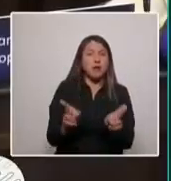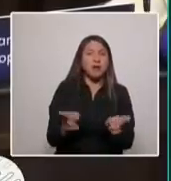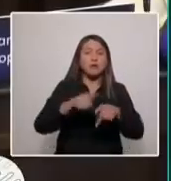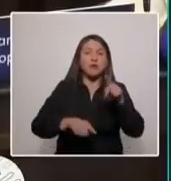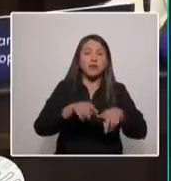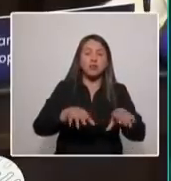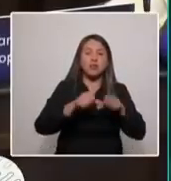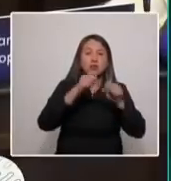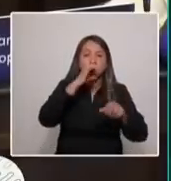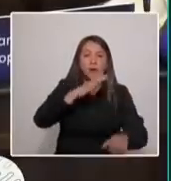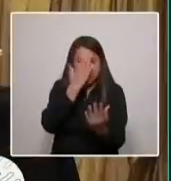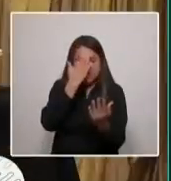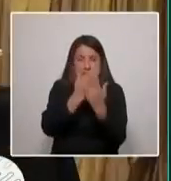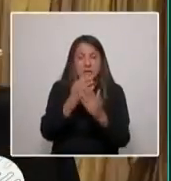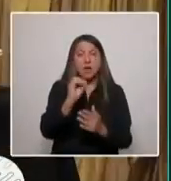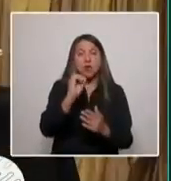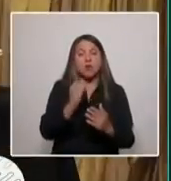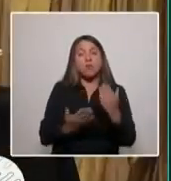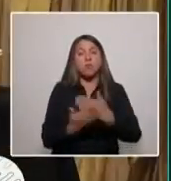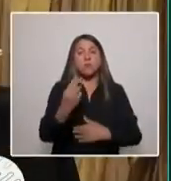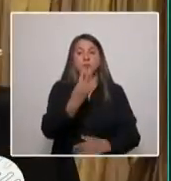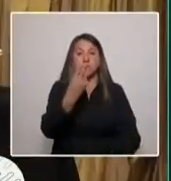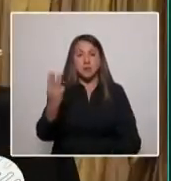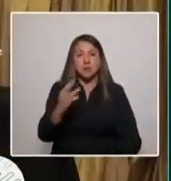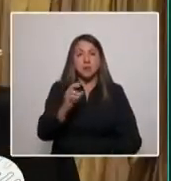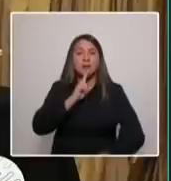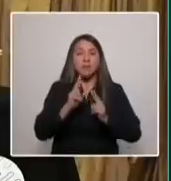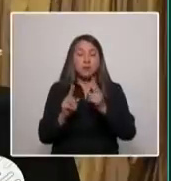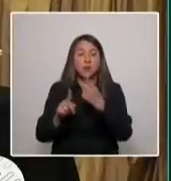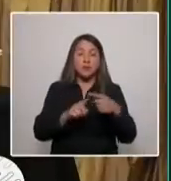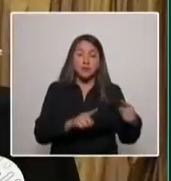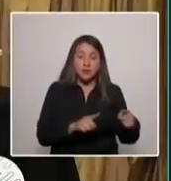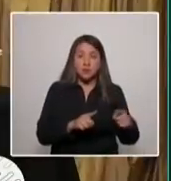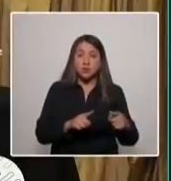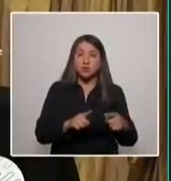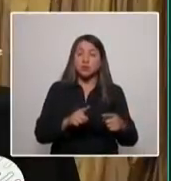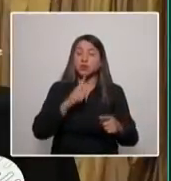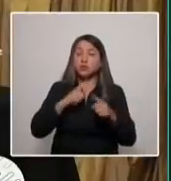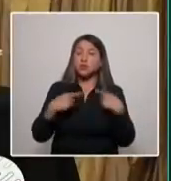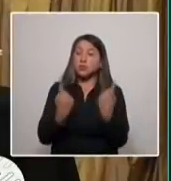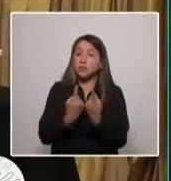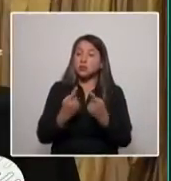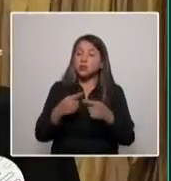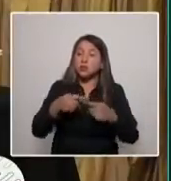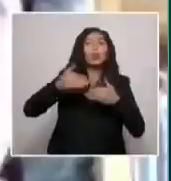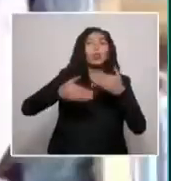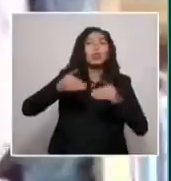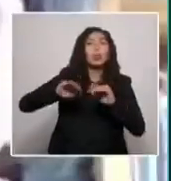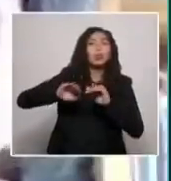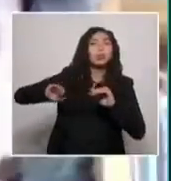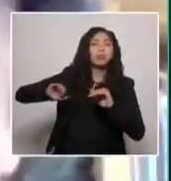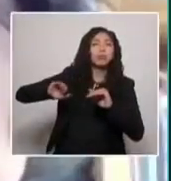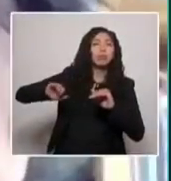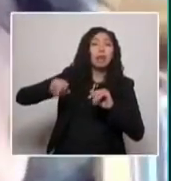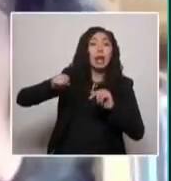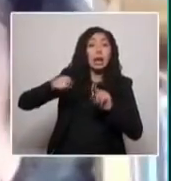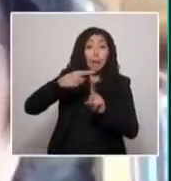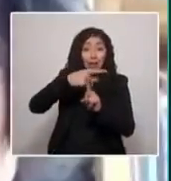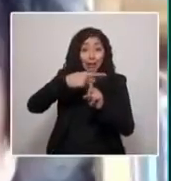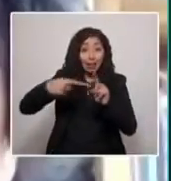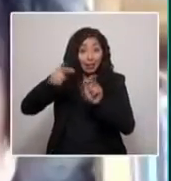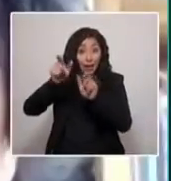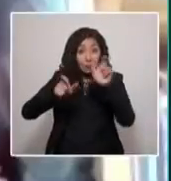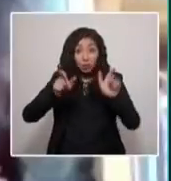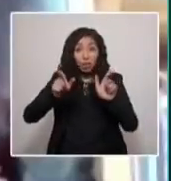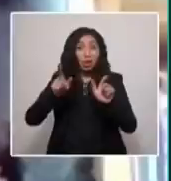la política nacional, porque son cuestiones completamente distintas. Hay otras dinámicas, hay otros objetivos. Entonces, desde ahí me parece